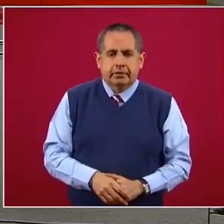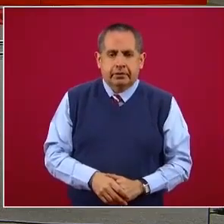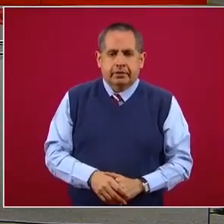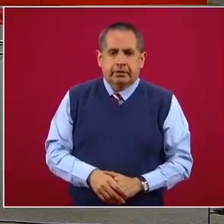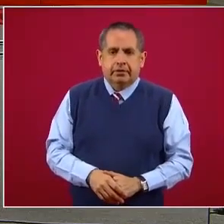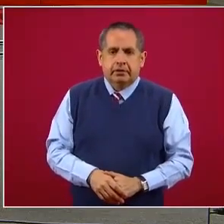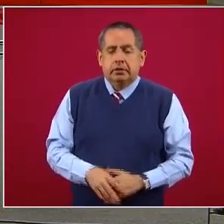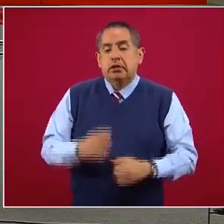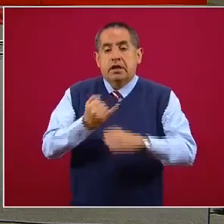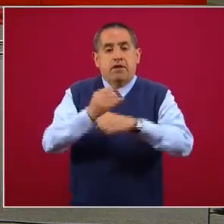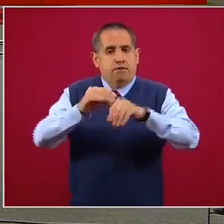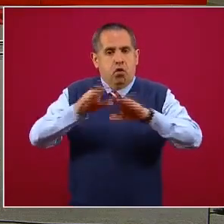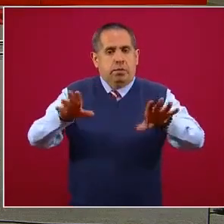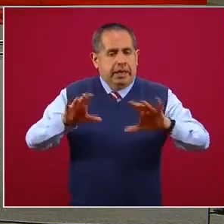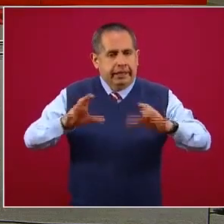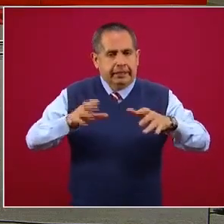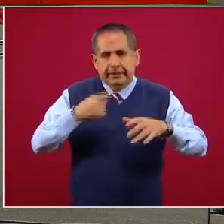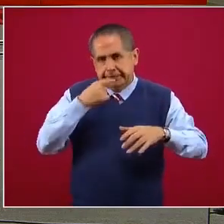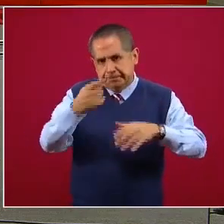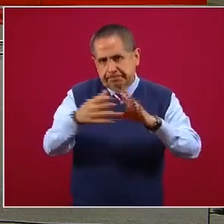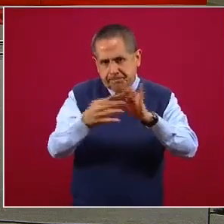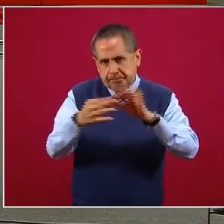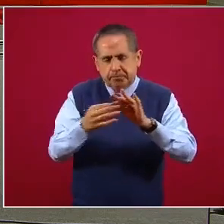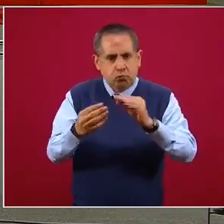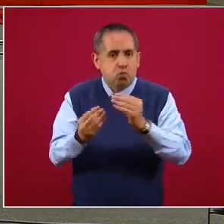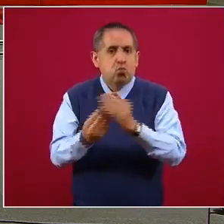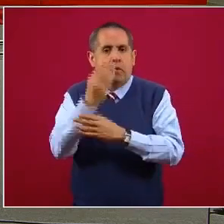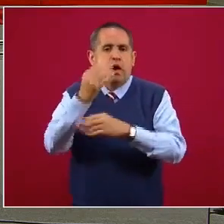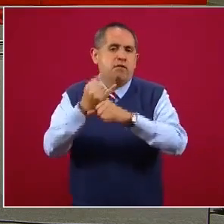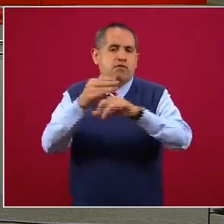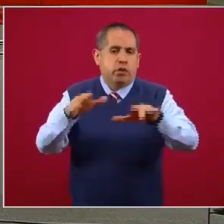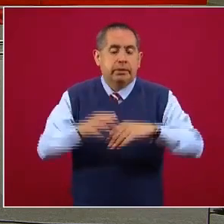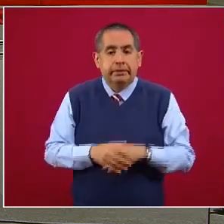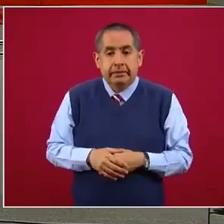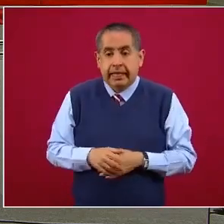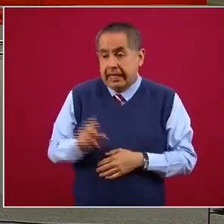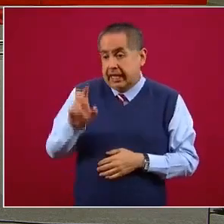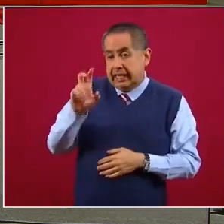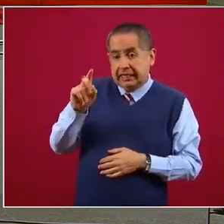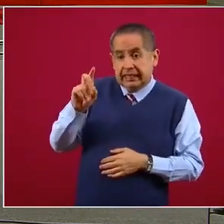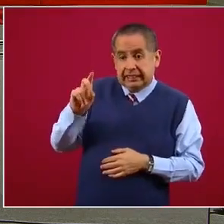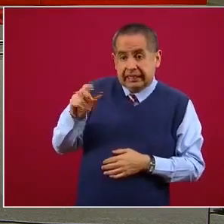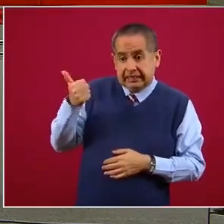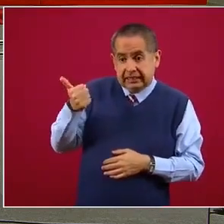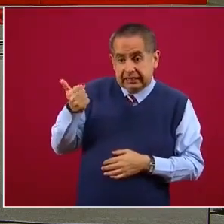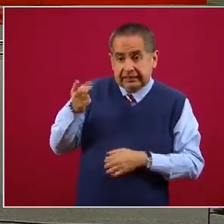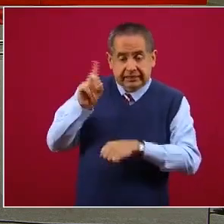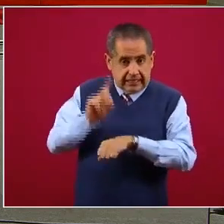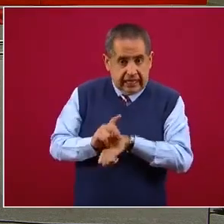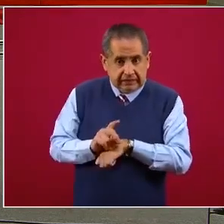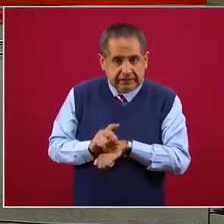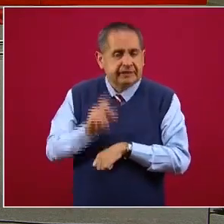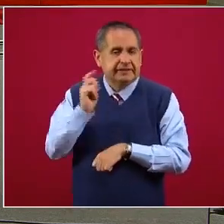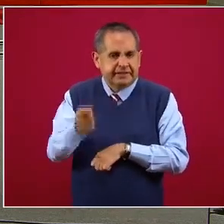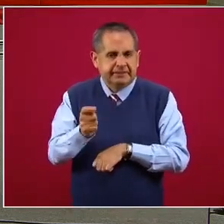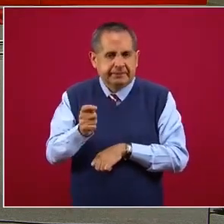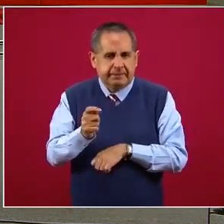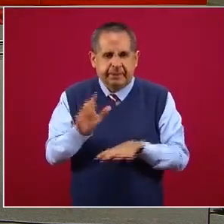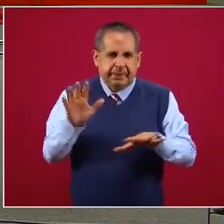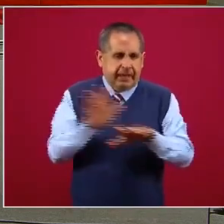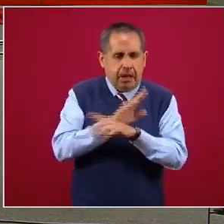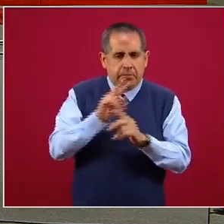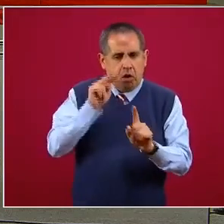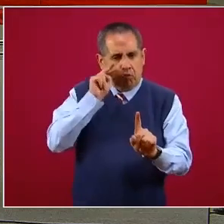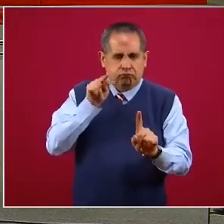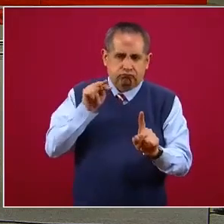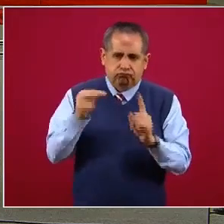Vámonos con el informe técnico, el nuevo informe técnico. Tenemos 36 días desde que cambiamos este